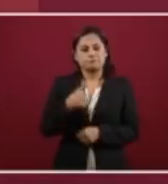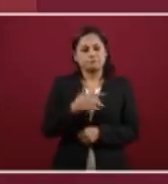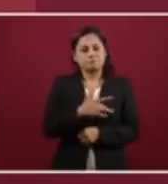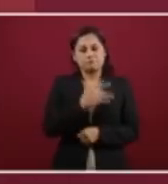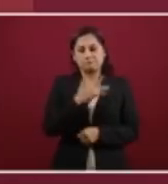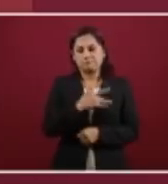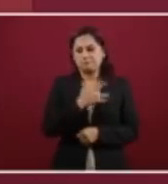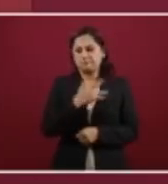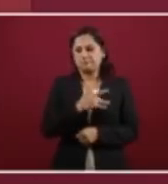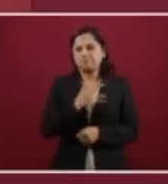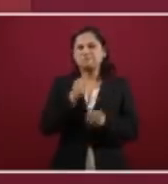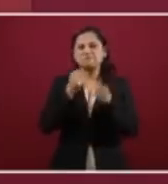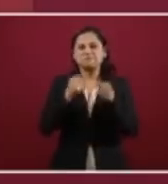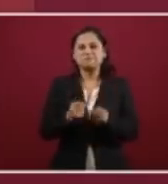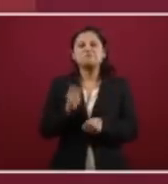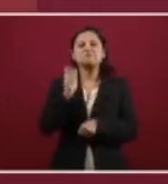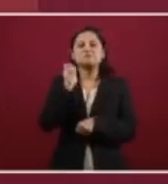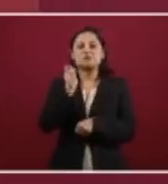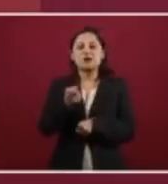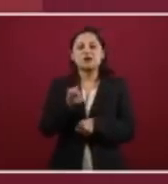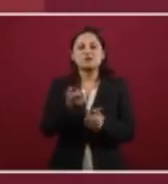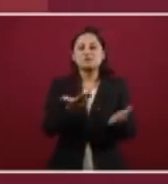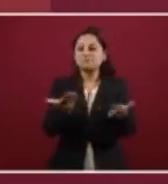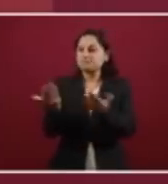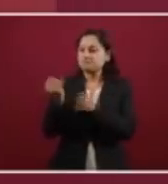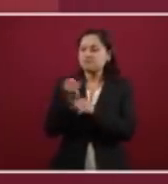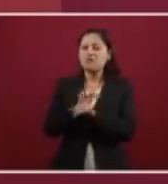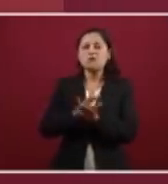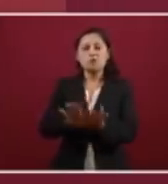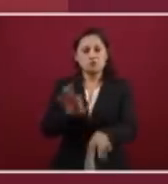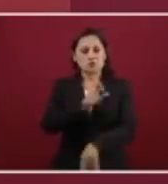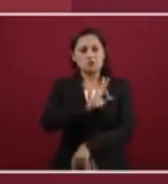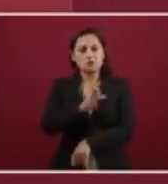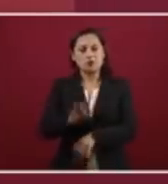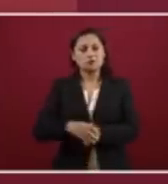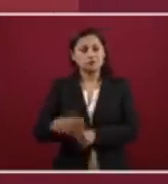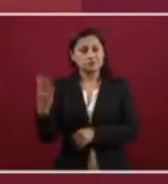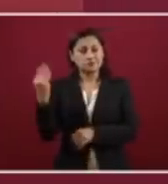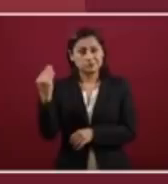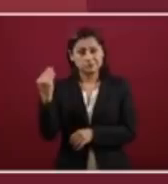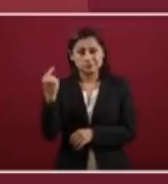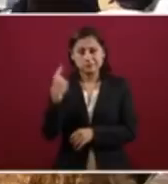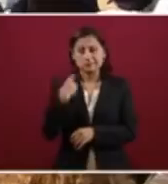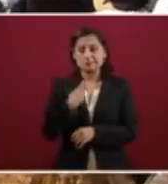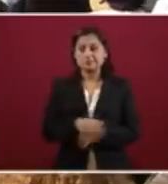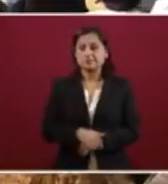va a haber información. ¿Qué le comentó el consejero Schiller sobre la reunión del